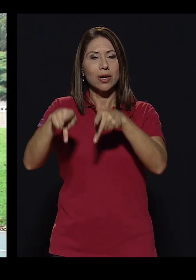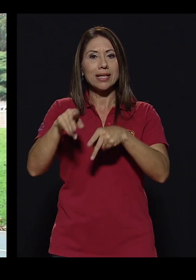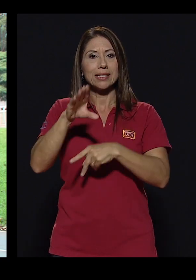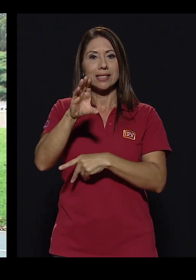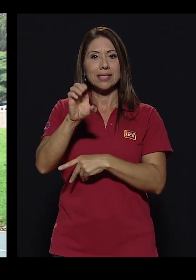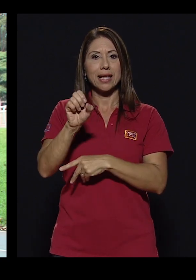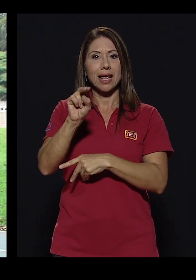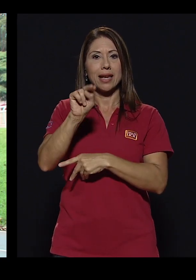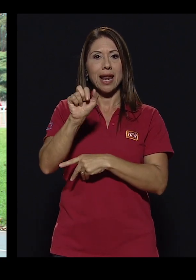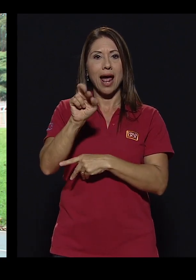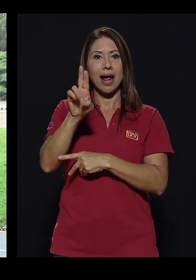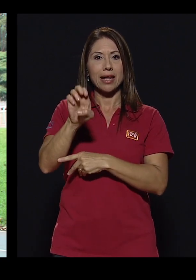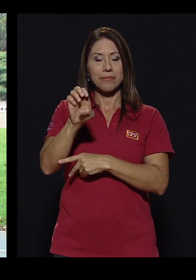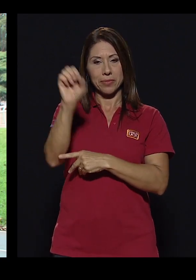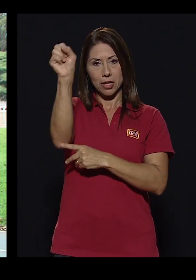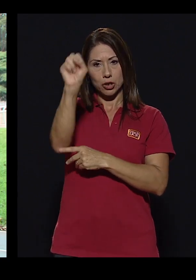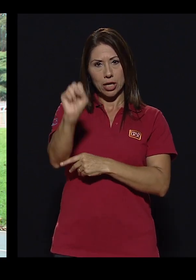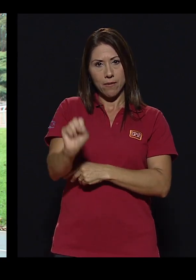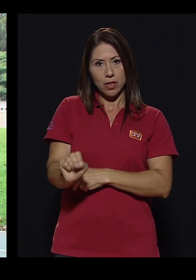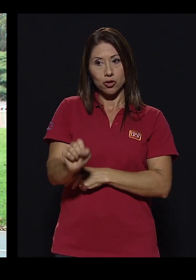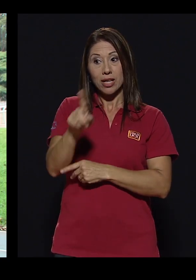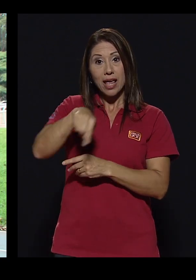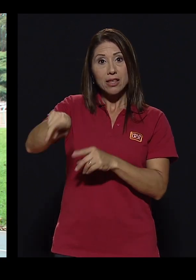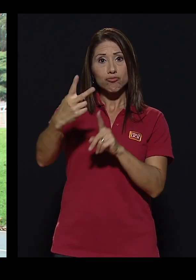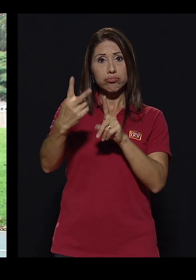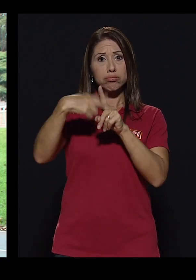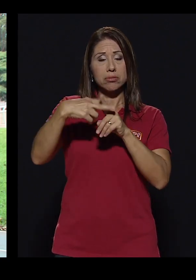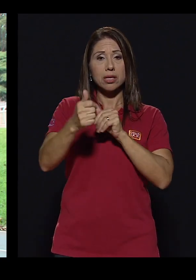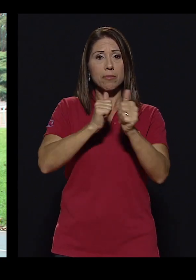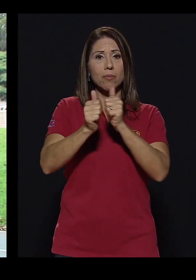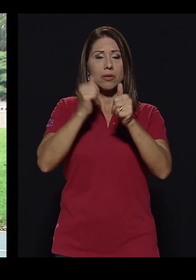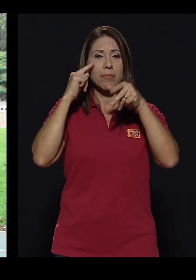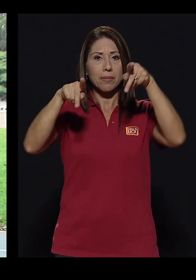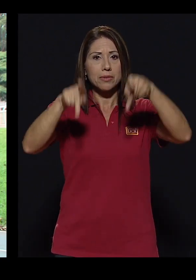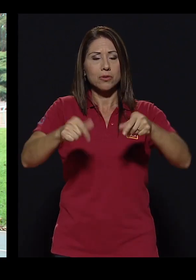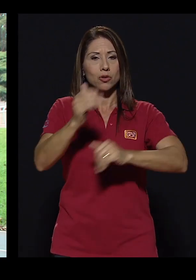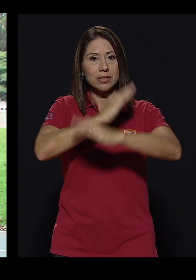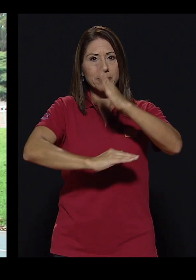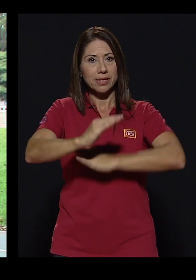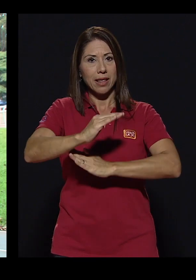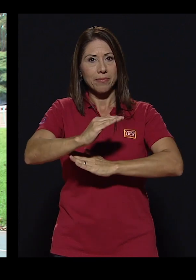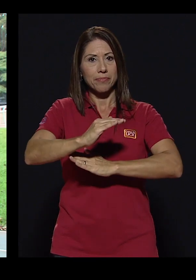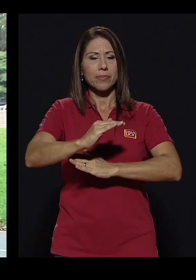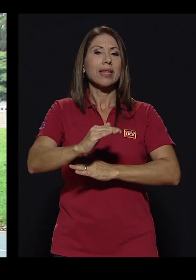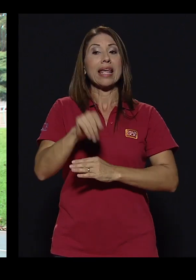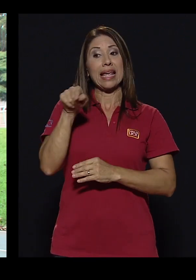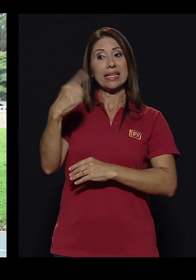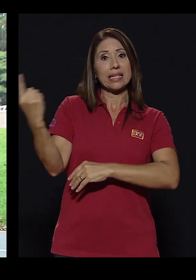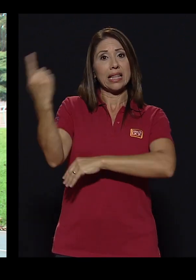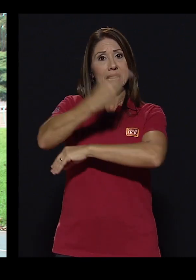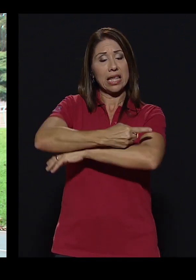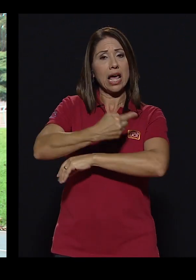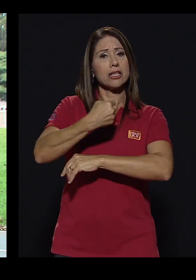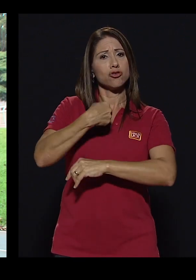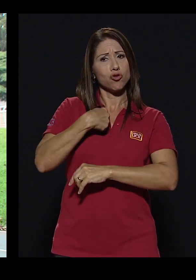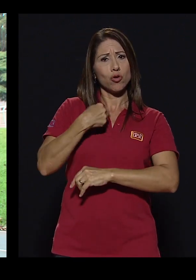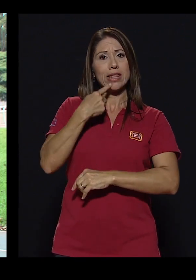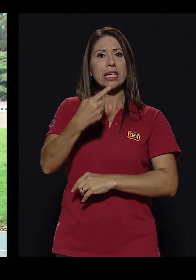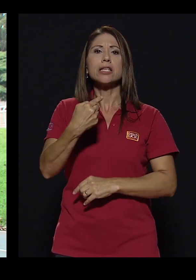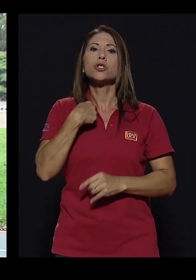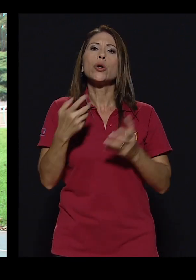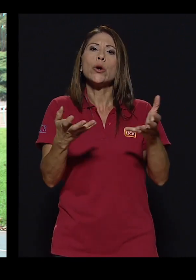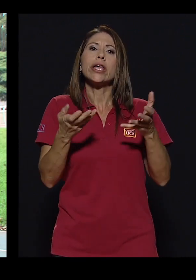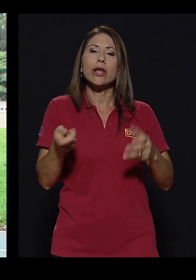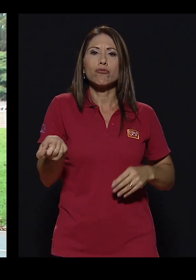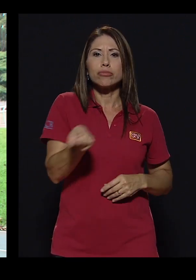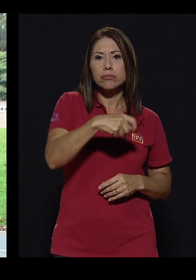en cenar los sábados que implementan el deporte para personas con discapacidad yo llegué ese día y dije